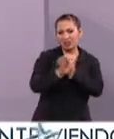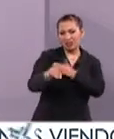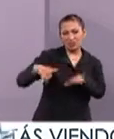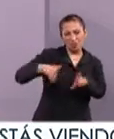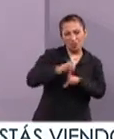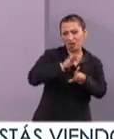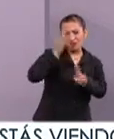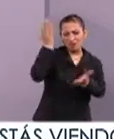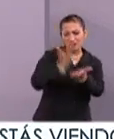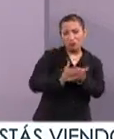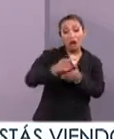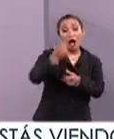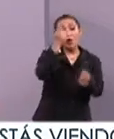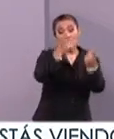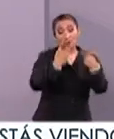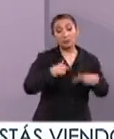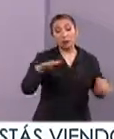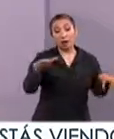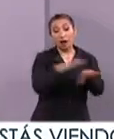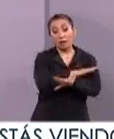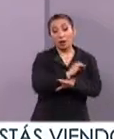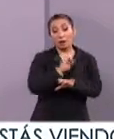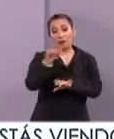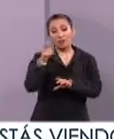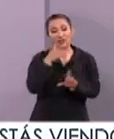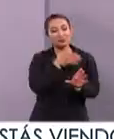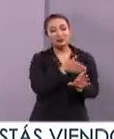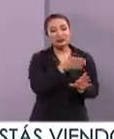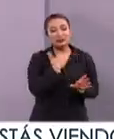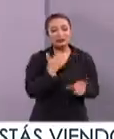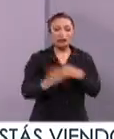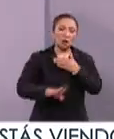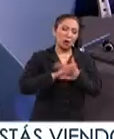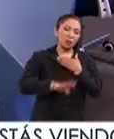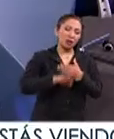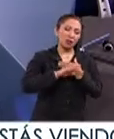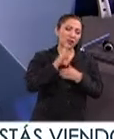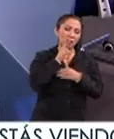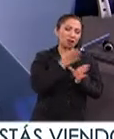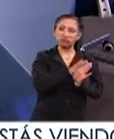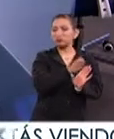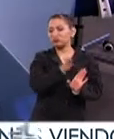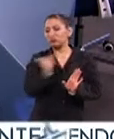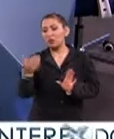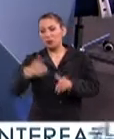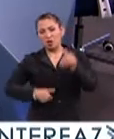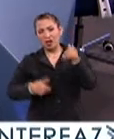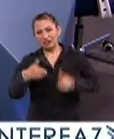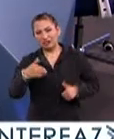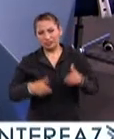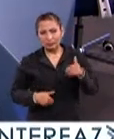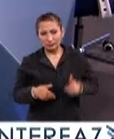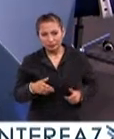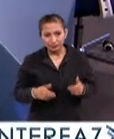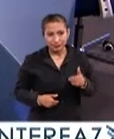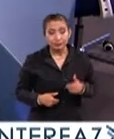bullying, pues hay gente que incluso cambia de profesión o de inclinaciones, ¿no? Porque lo molestan.